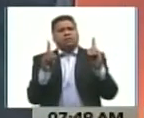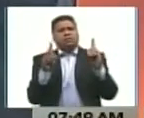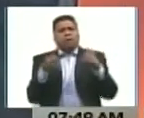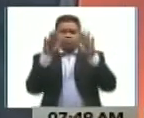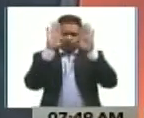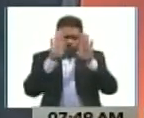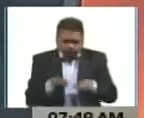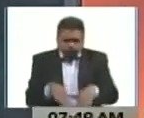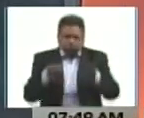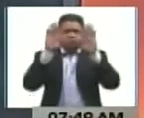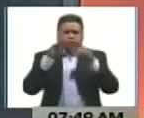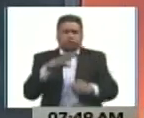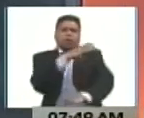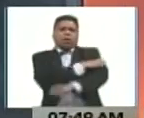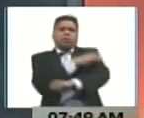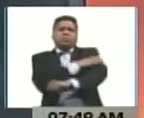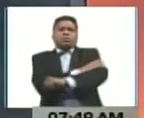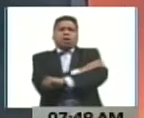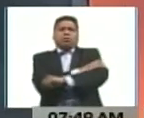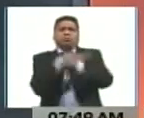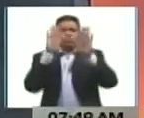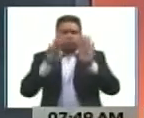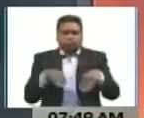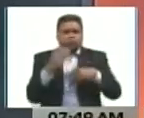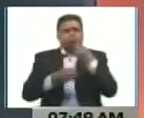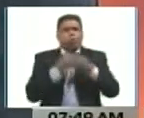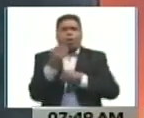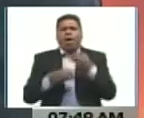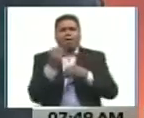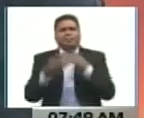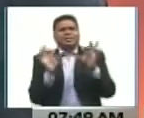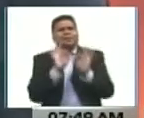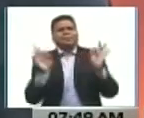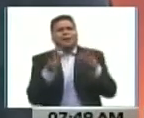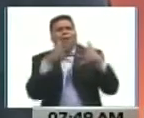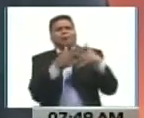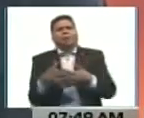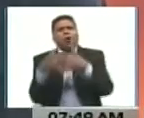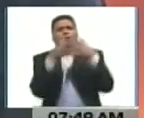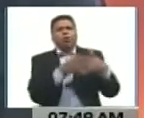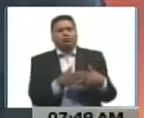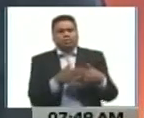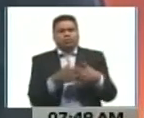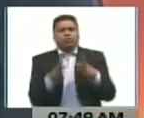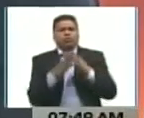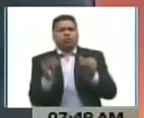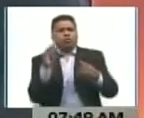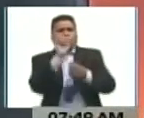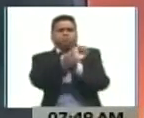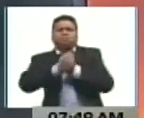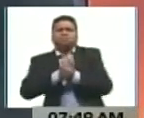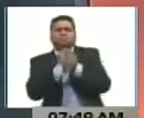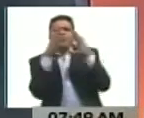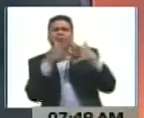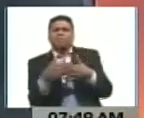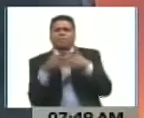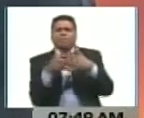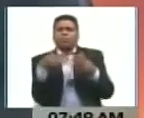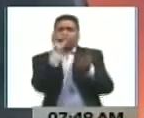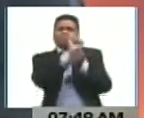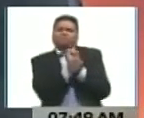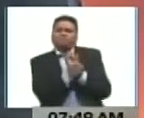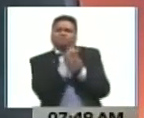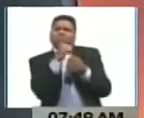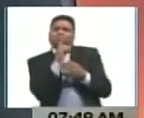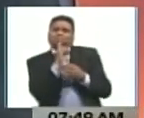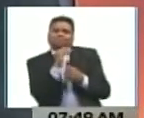por supuesto no ejercen dentro de sus países, se les convirtió en un efecto boomerang. El presidente Chávez ganó todas las